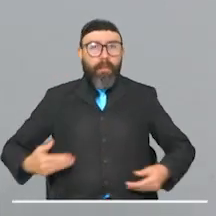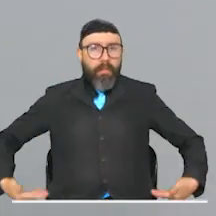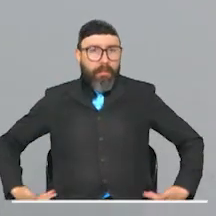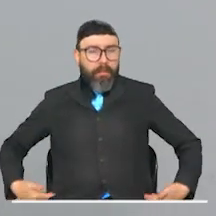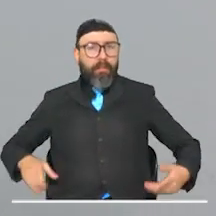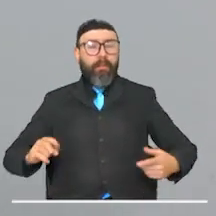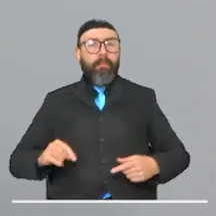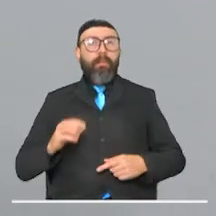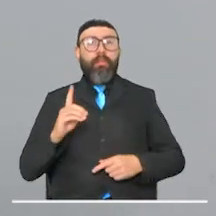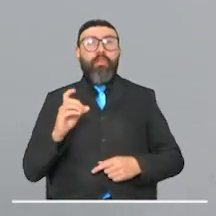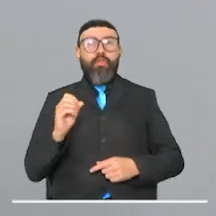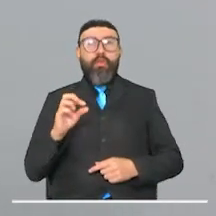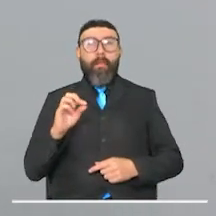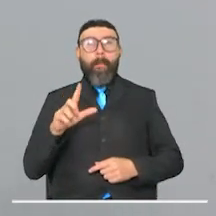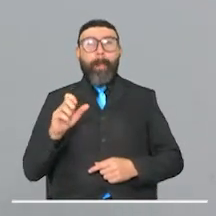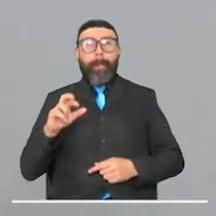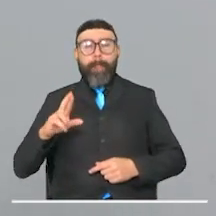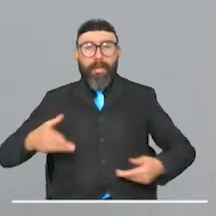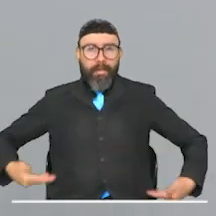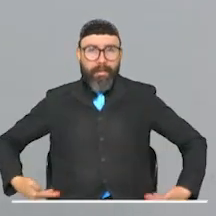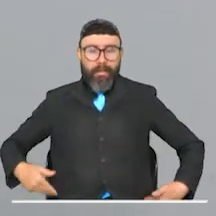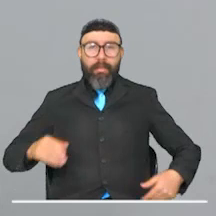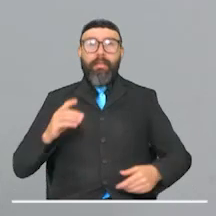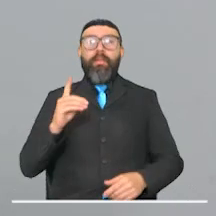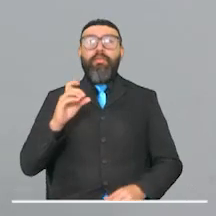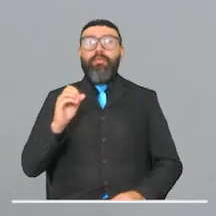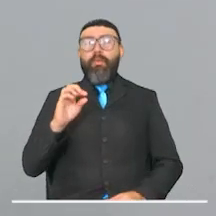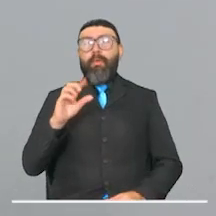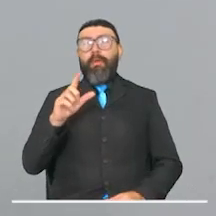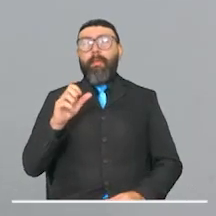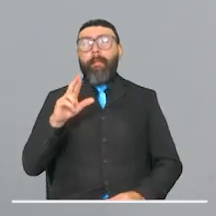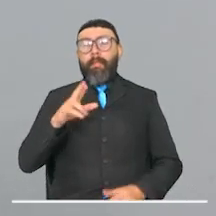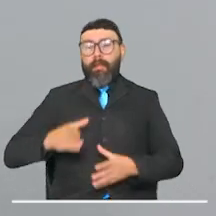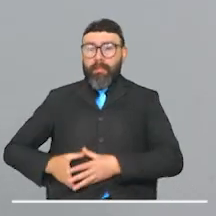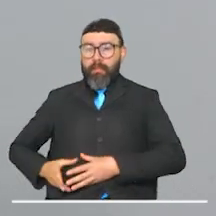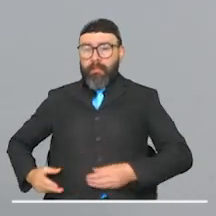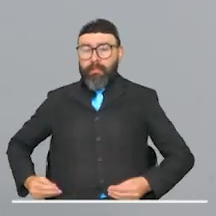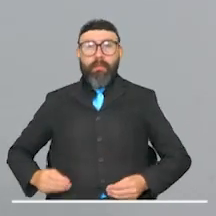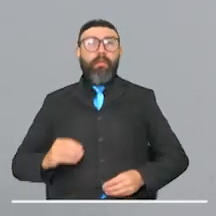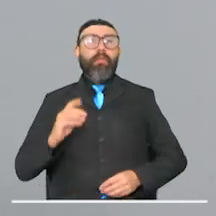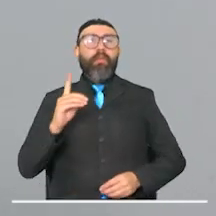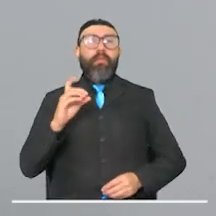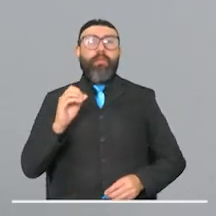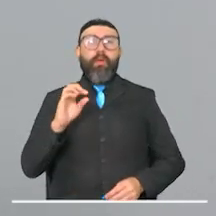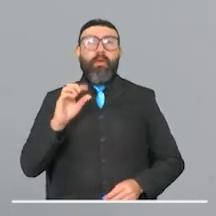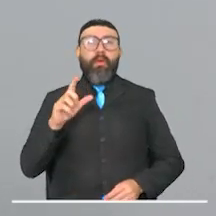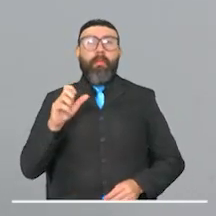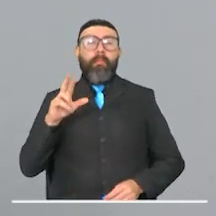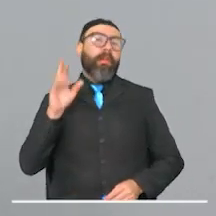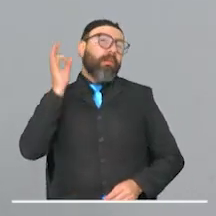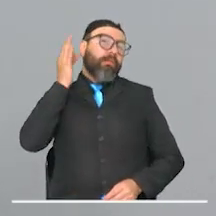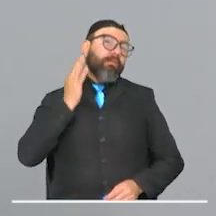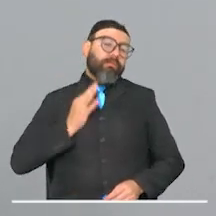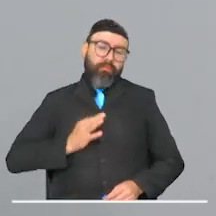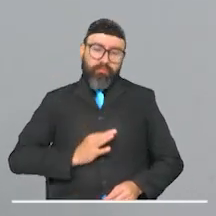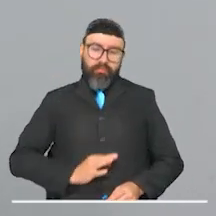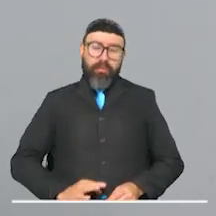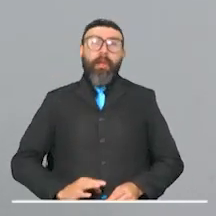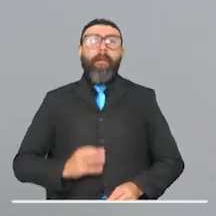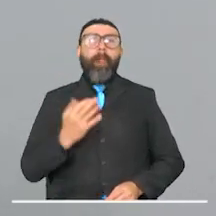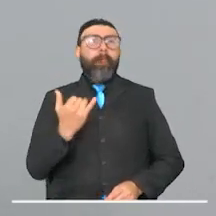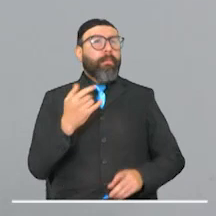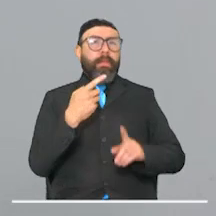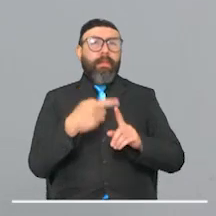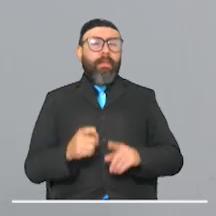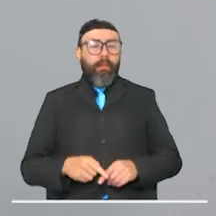doble renal el Doppler hepático el Doppler de aorta abdominal de miembros inferiores y después que tengamos la